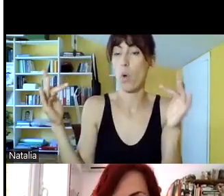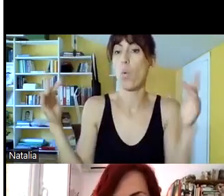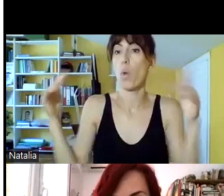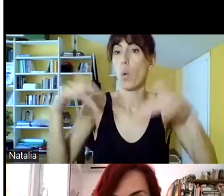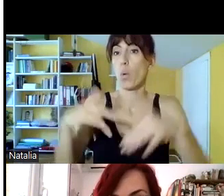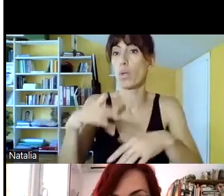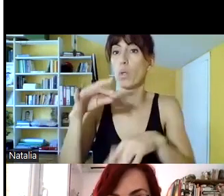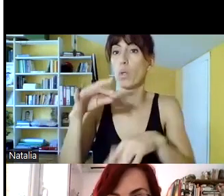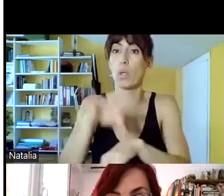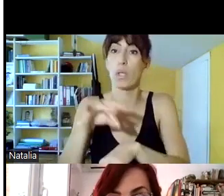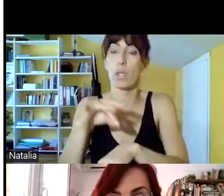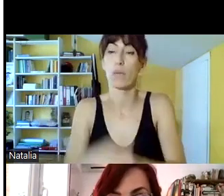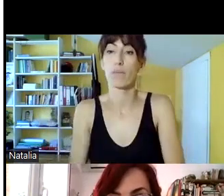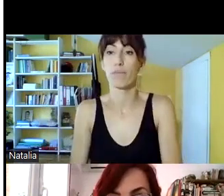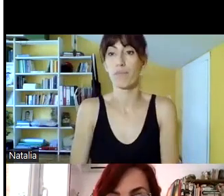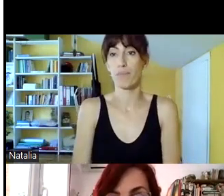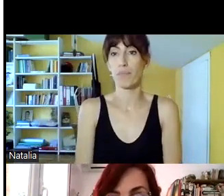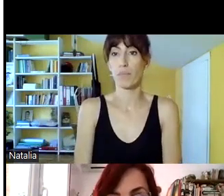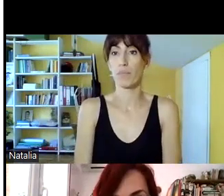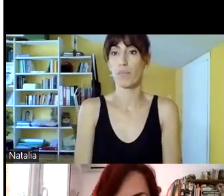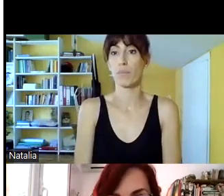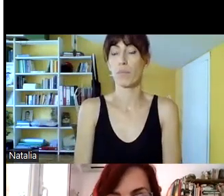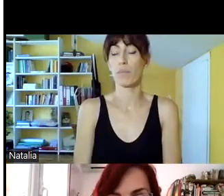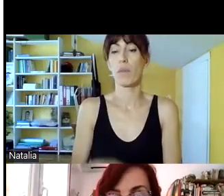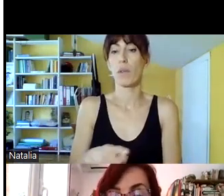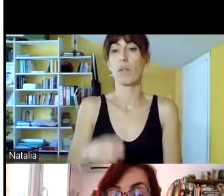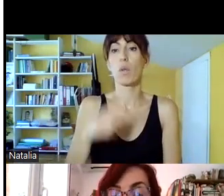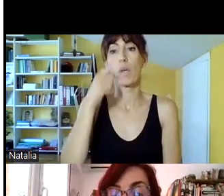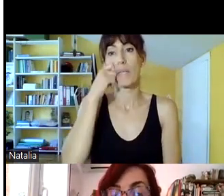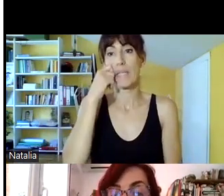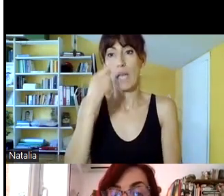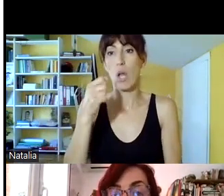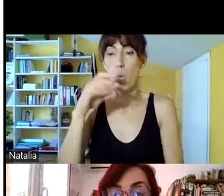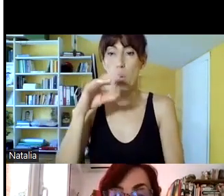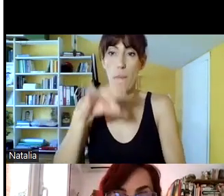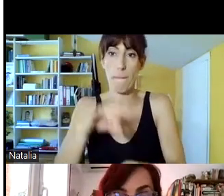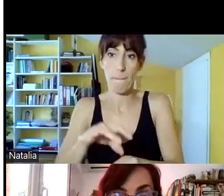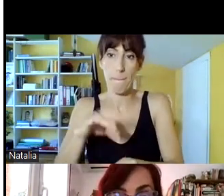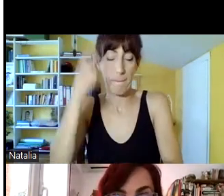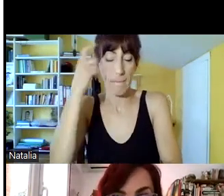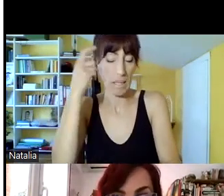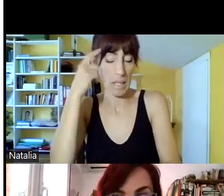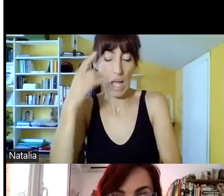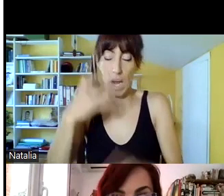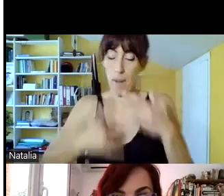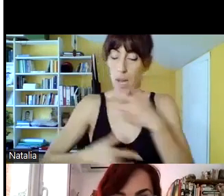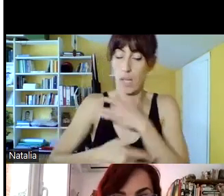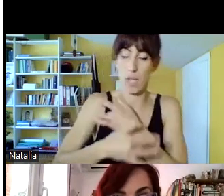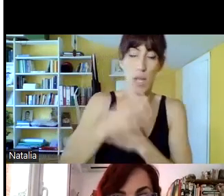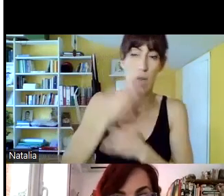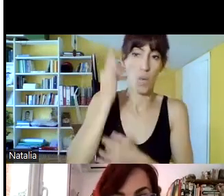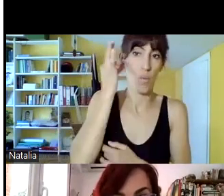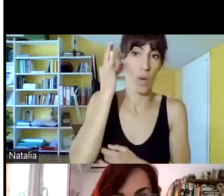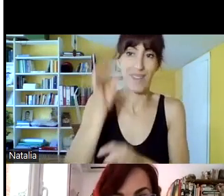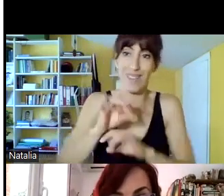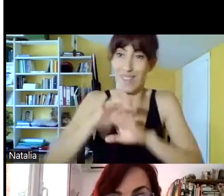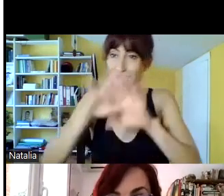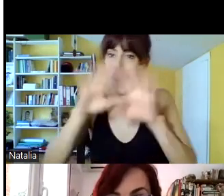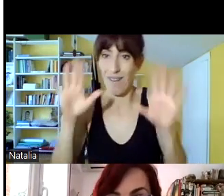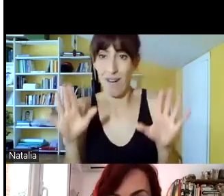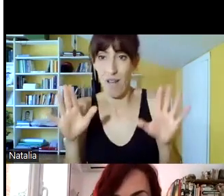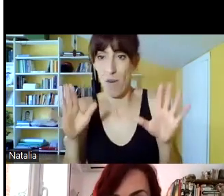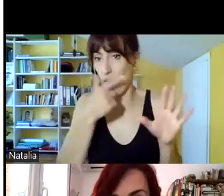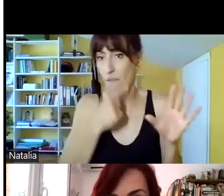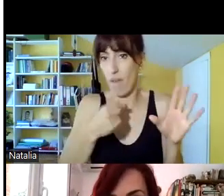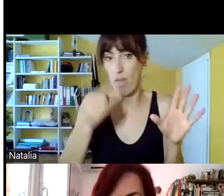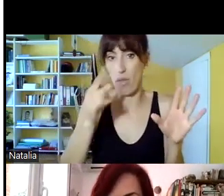pues en salud mental y en relación a los malestares de las mujeres, pues es evidente que no es tan